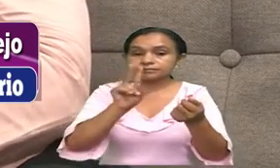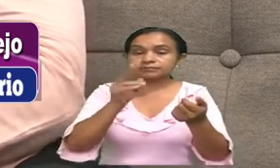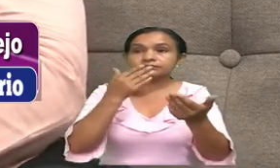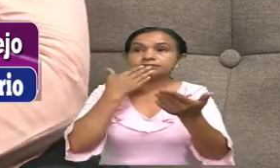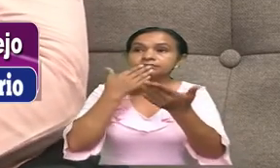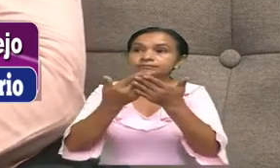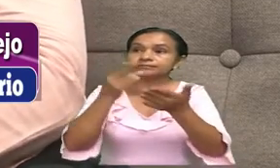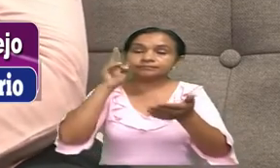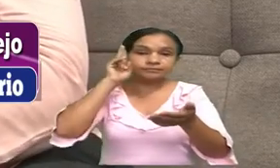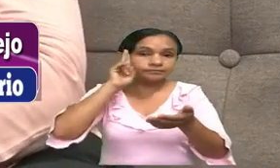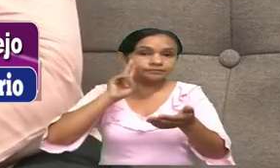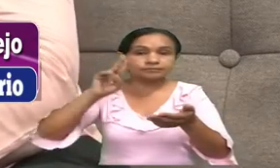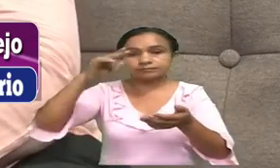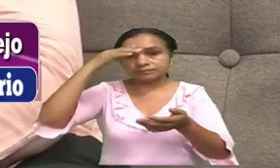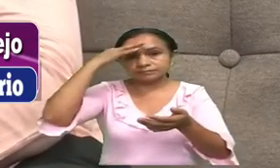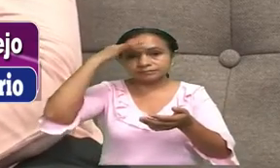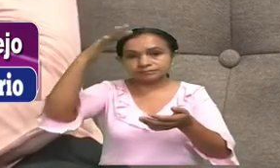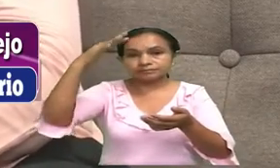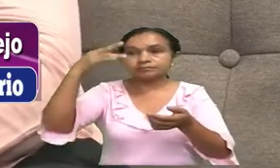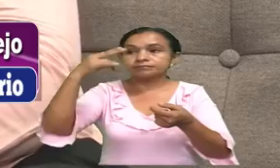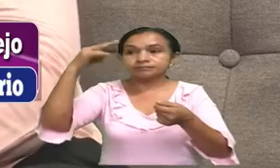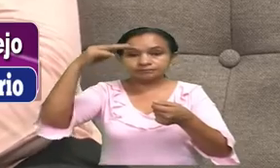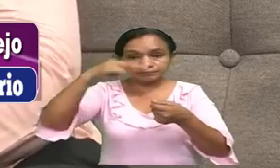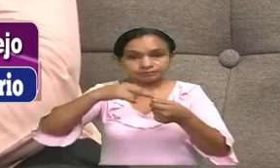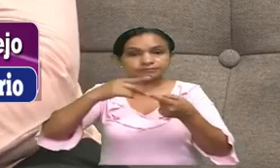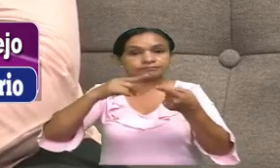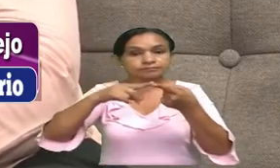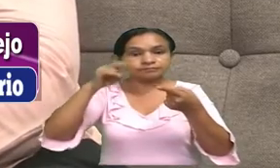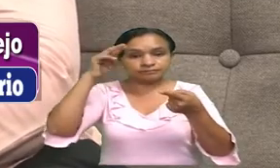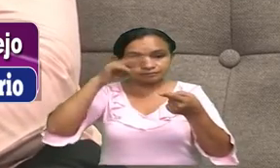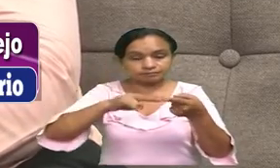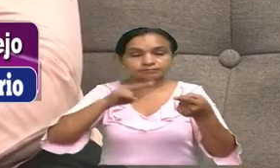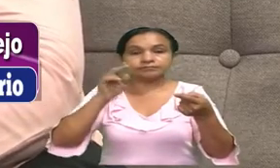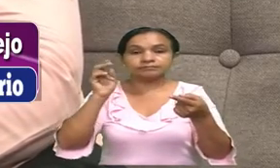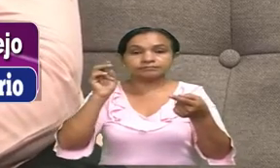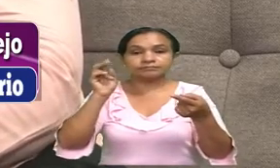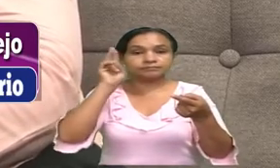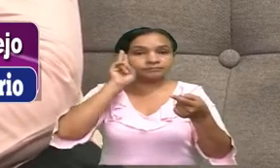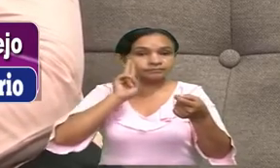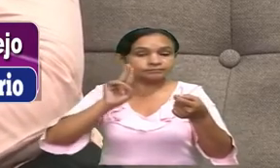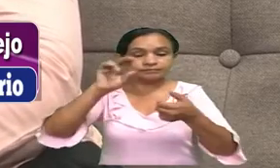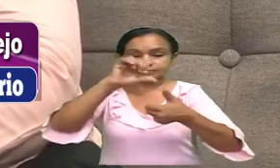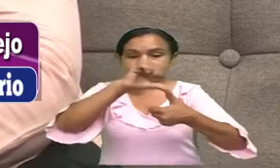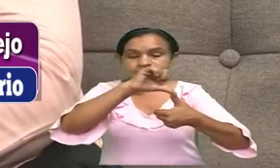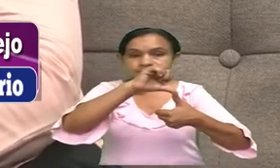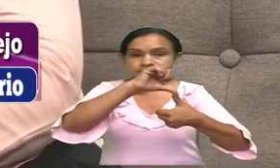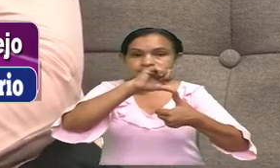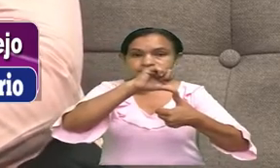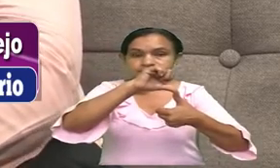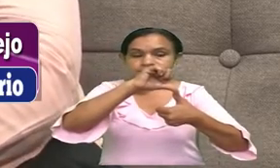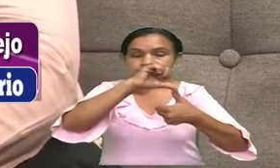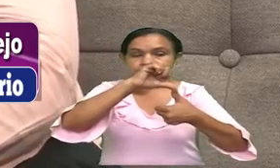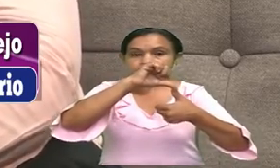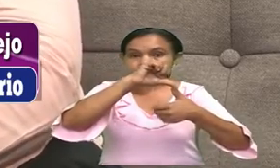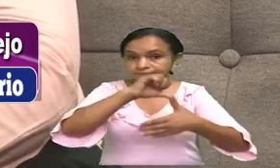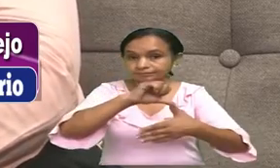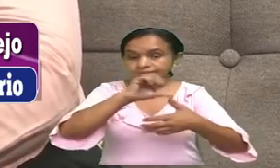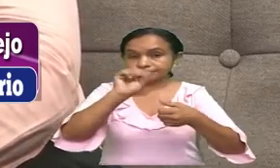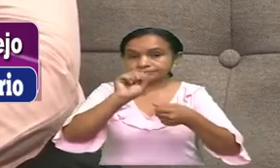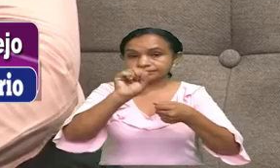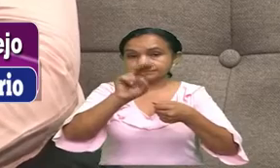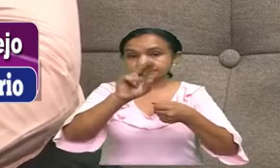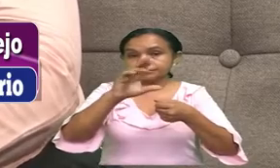que las universidades mexicanas vean al sur, que vean, okay, a las universidades de Centroamérica y que vean al sur. Pero por otro